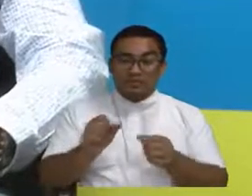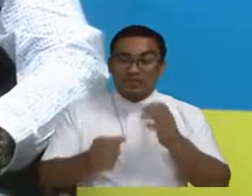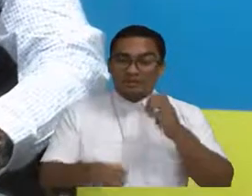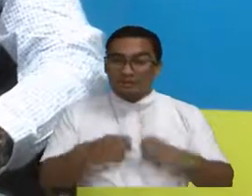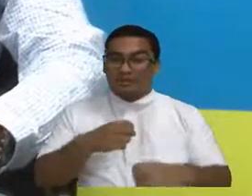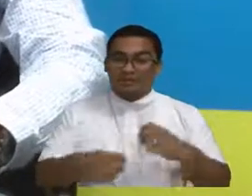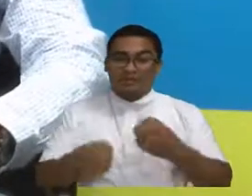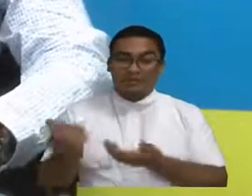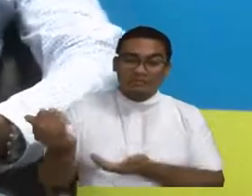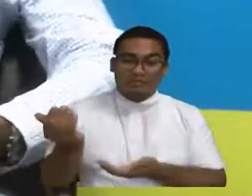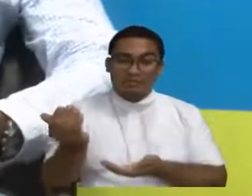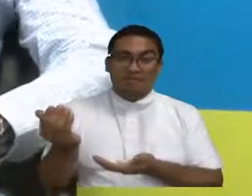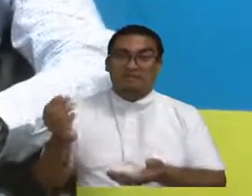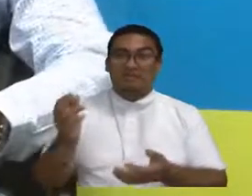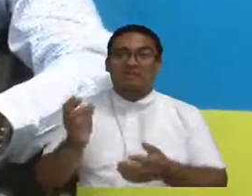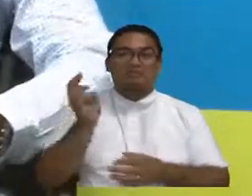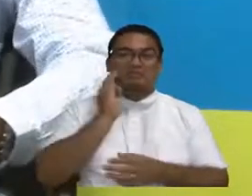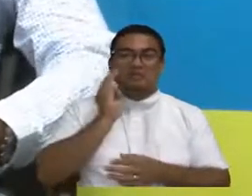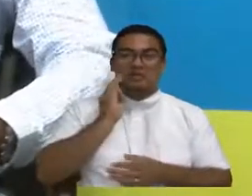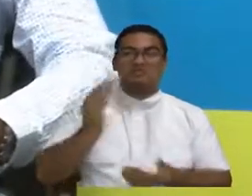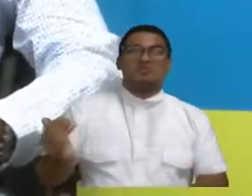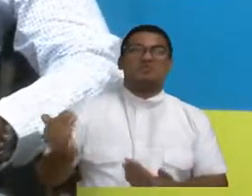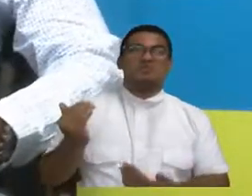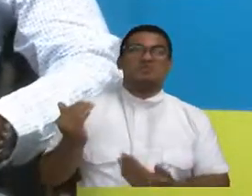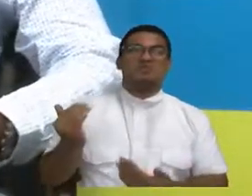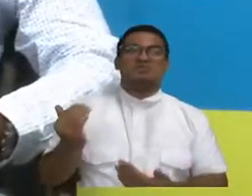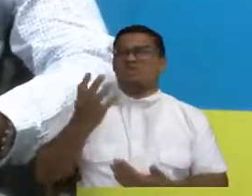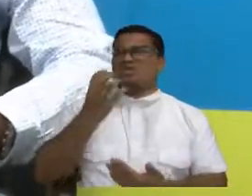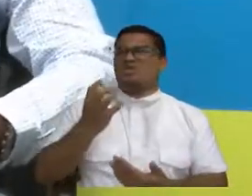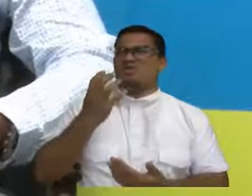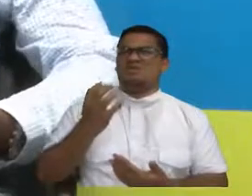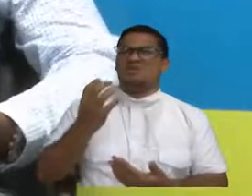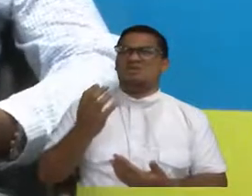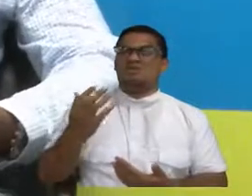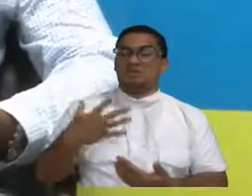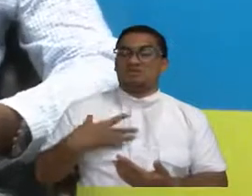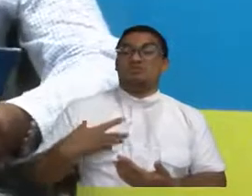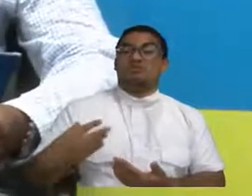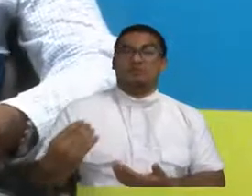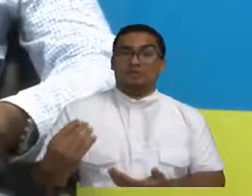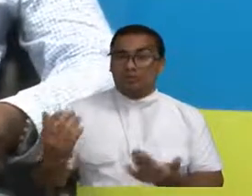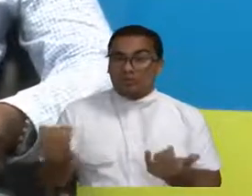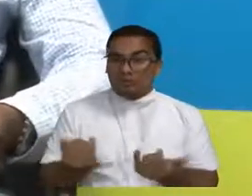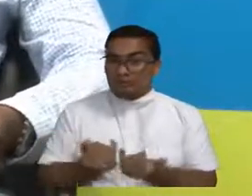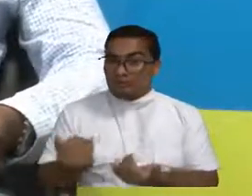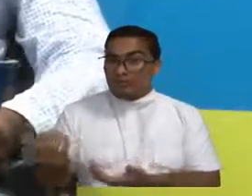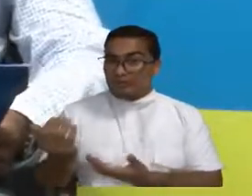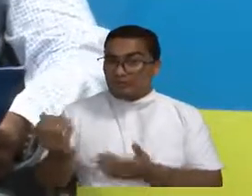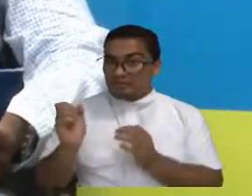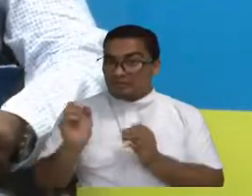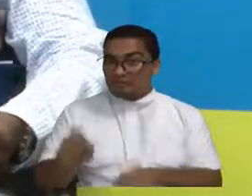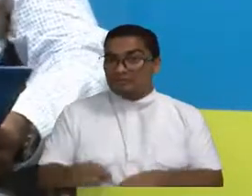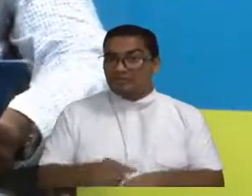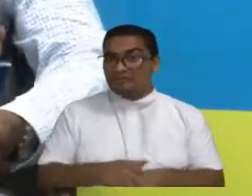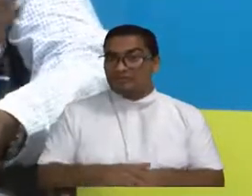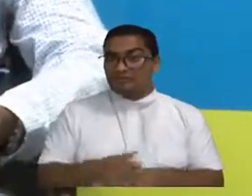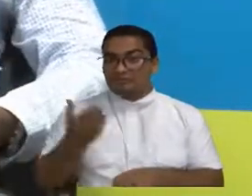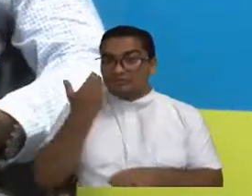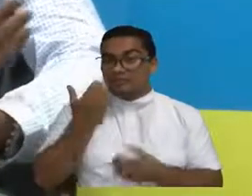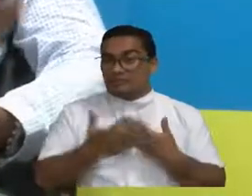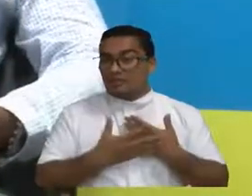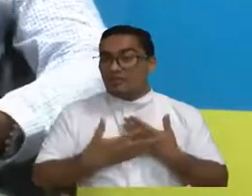¿Cuál es la reacción? Obviamente la madre le está dando a amamantar. Uh-huh. Ella tiene depresión postparto. ¿Puede haber alguna